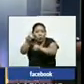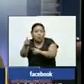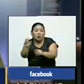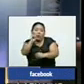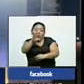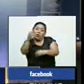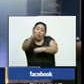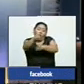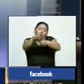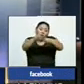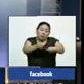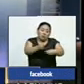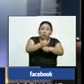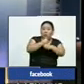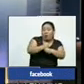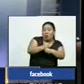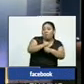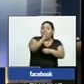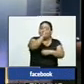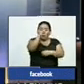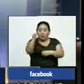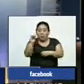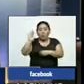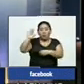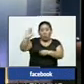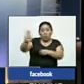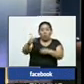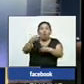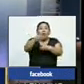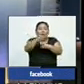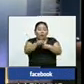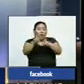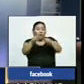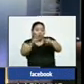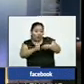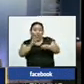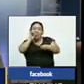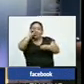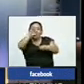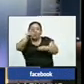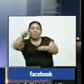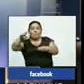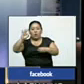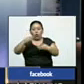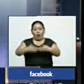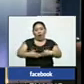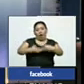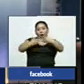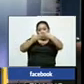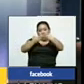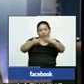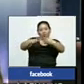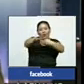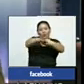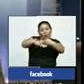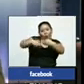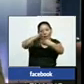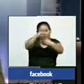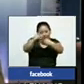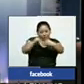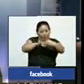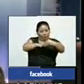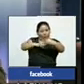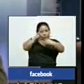Departamento de Seguridad Nacional. A su vez, esta agencia nos refiere a la Oficina de Aduanas y Protección Fronteriza que no nos dio